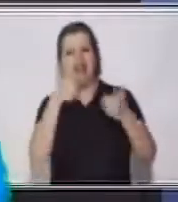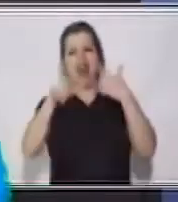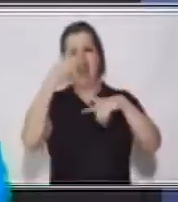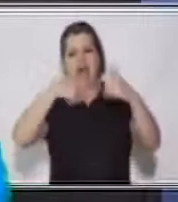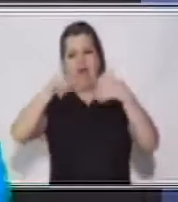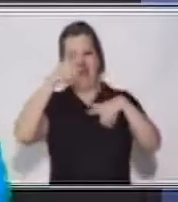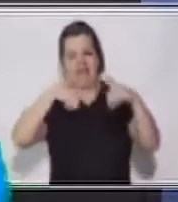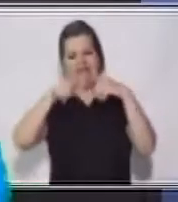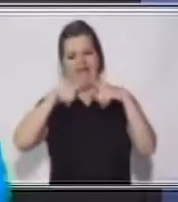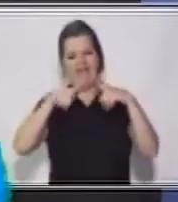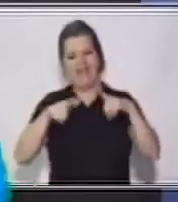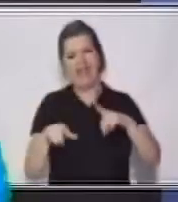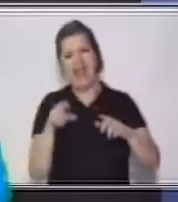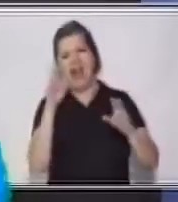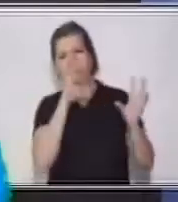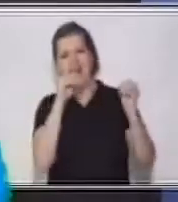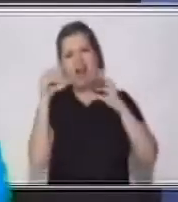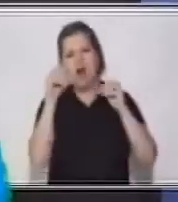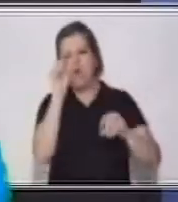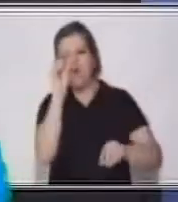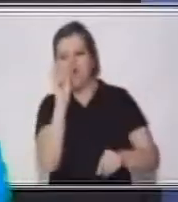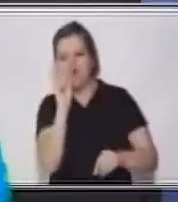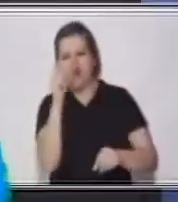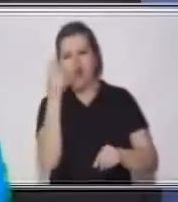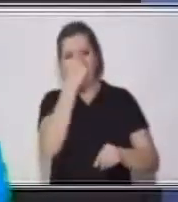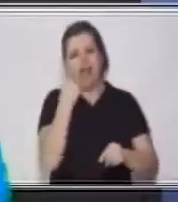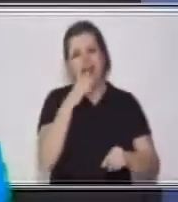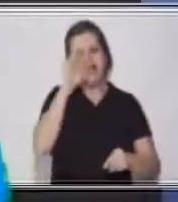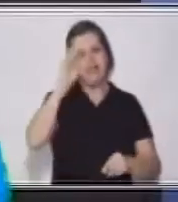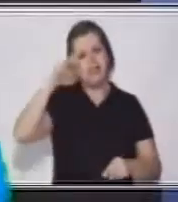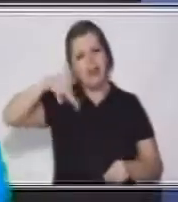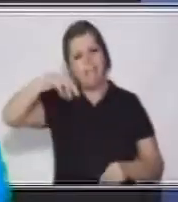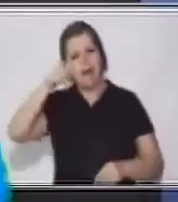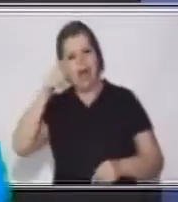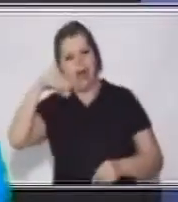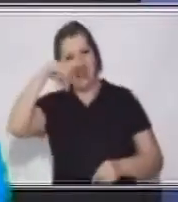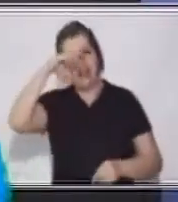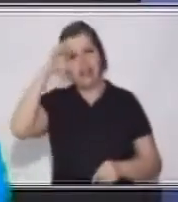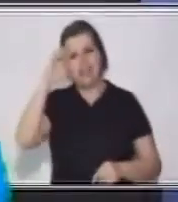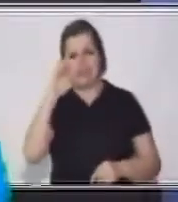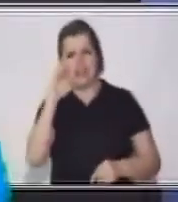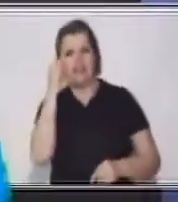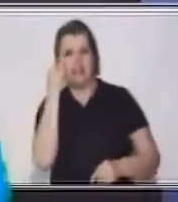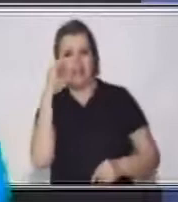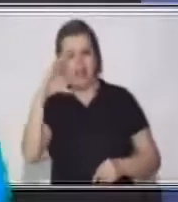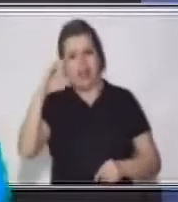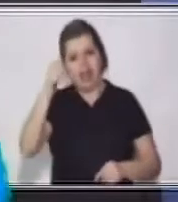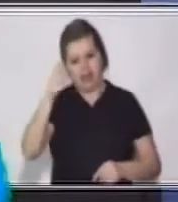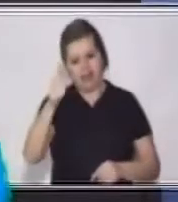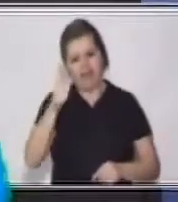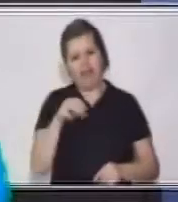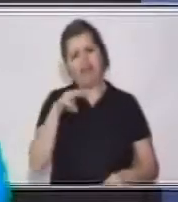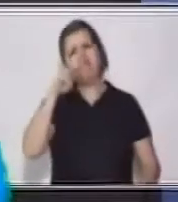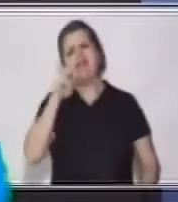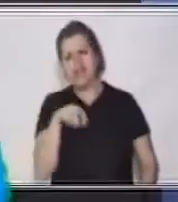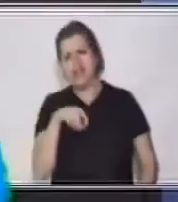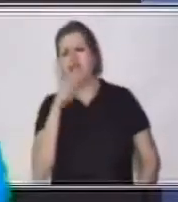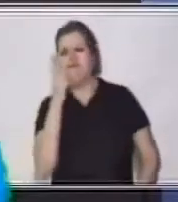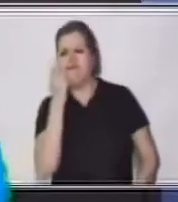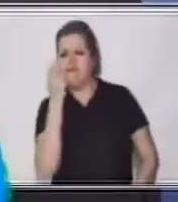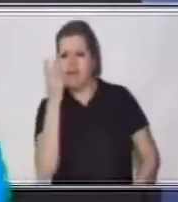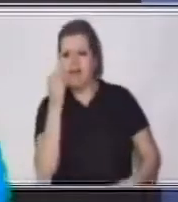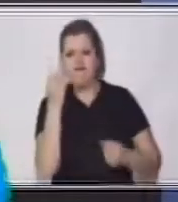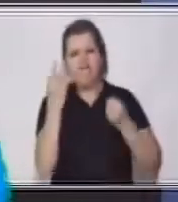poco acerca de la semántica, también hablamos acerca de la fonética y la fonología, y todavía nos hacen